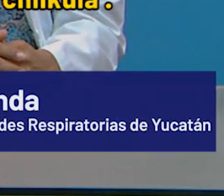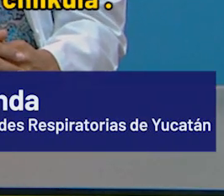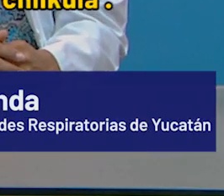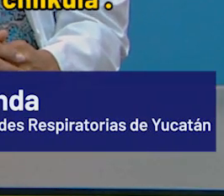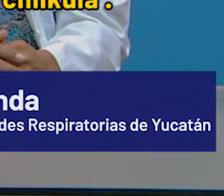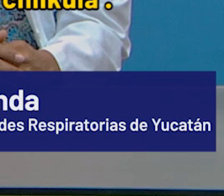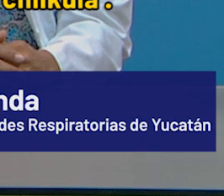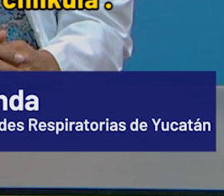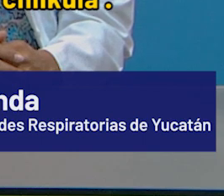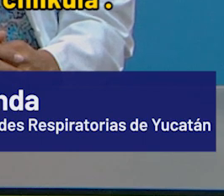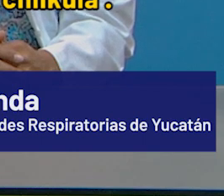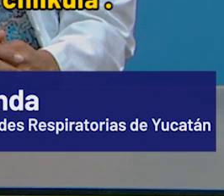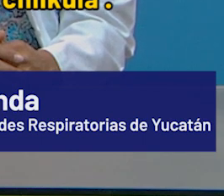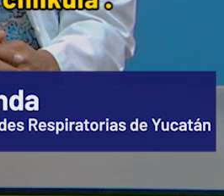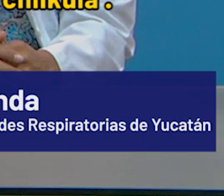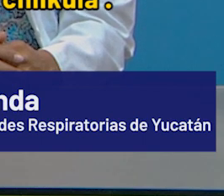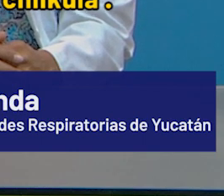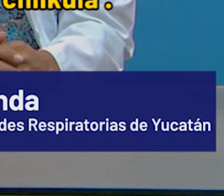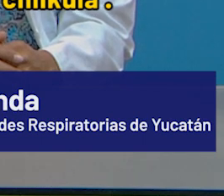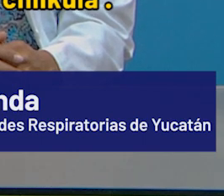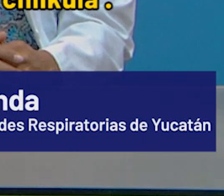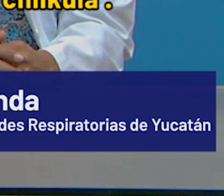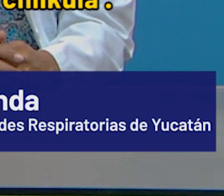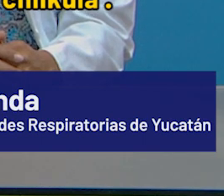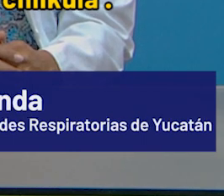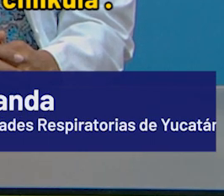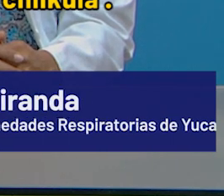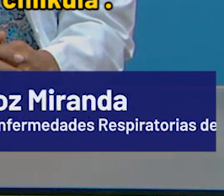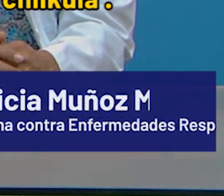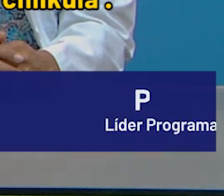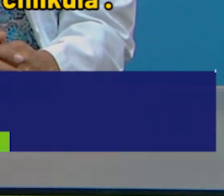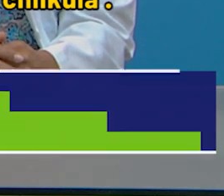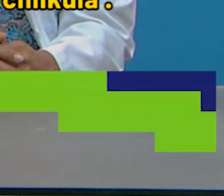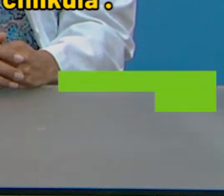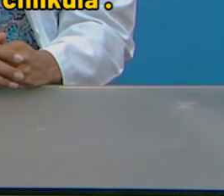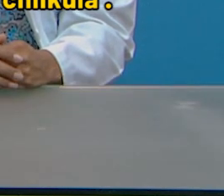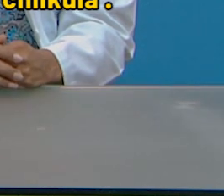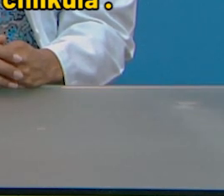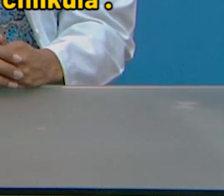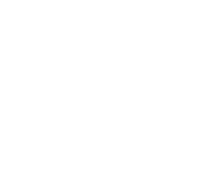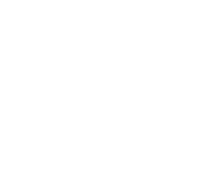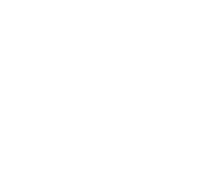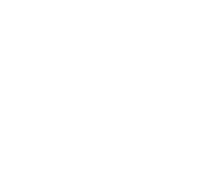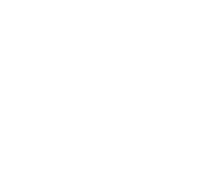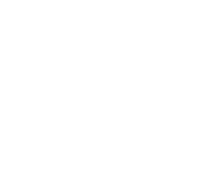Estaremos actualizando esta información todos los días por este mismo medio. Muchas gracias.